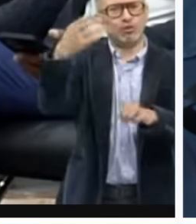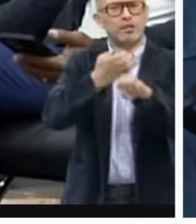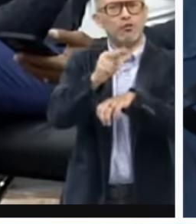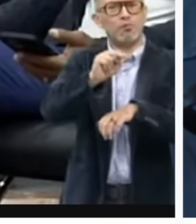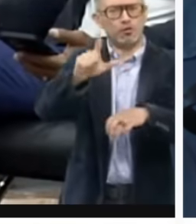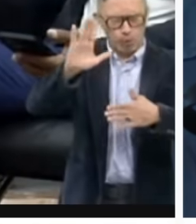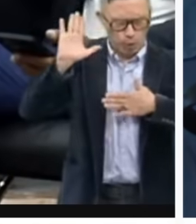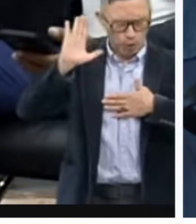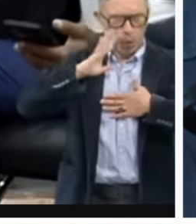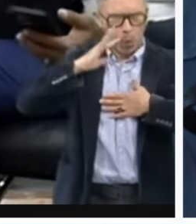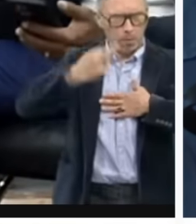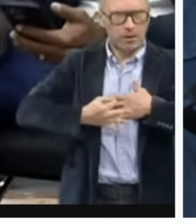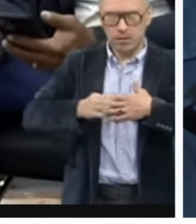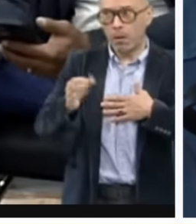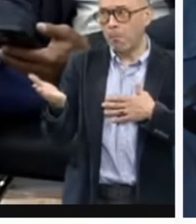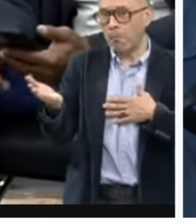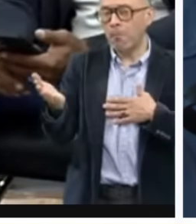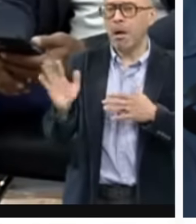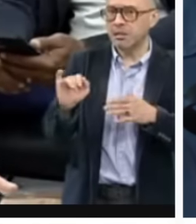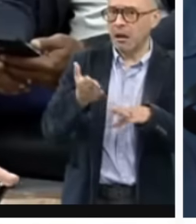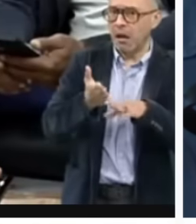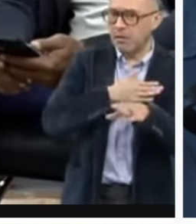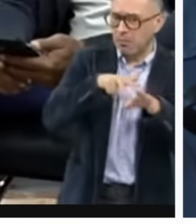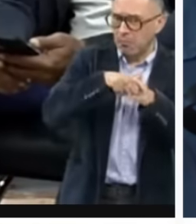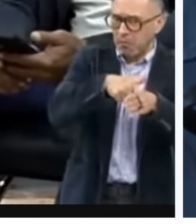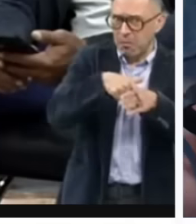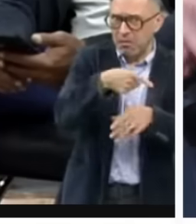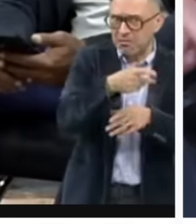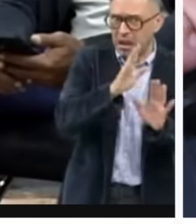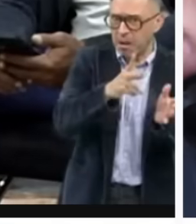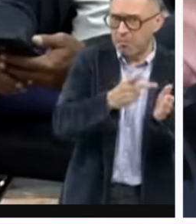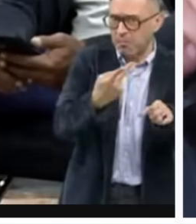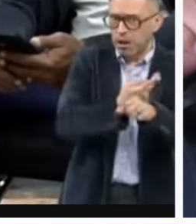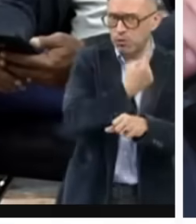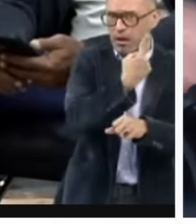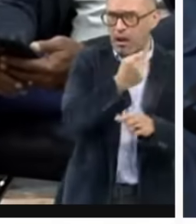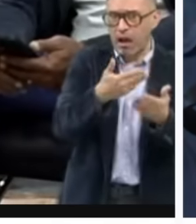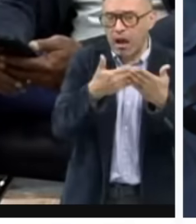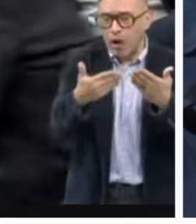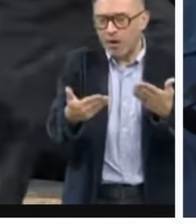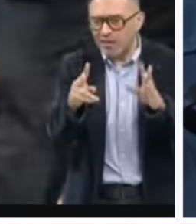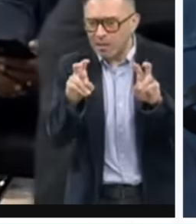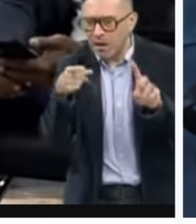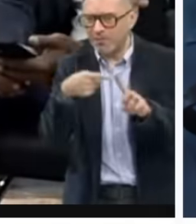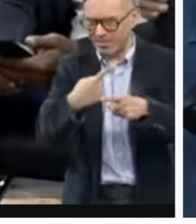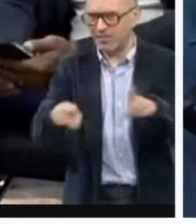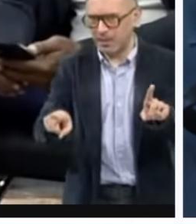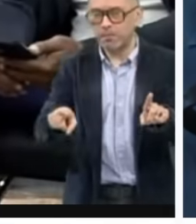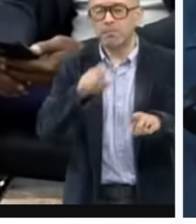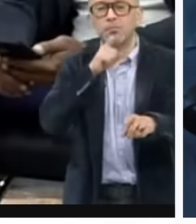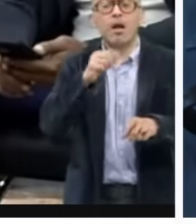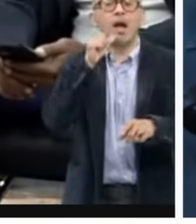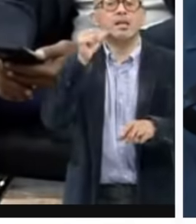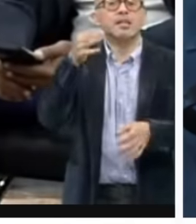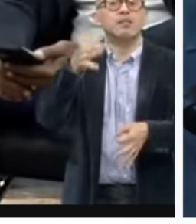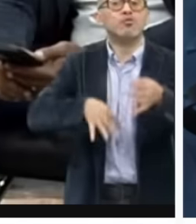sí, pero hoy creo que este punto tiene características distintas y finalmente el propio Tribunal Electoral ayer decidió